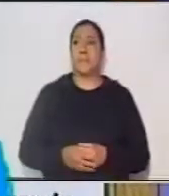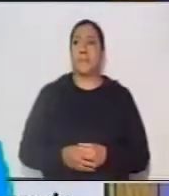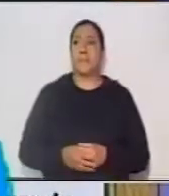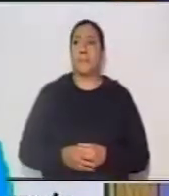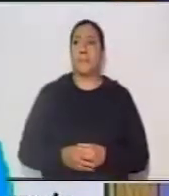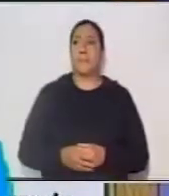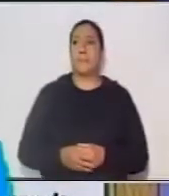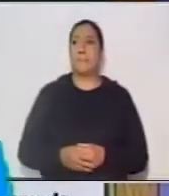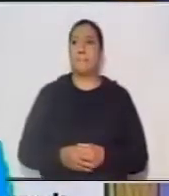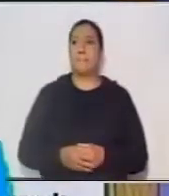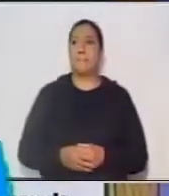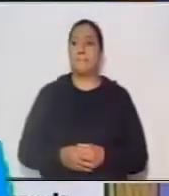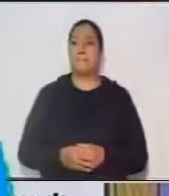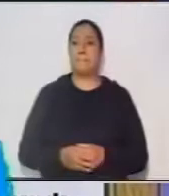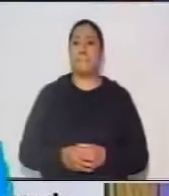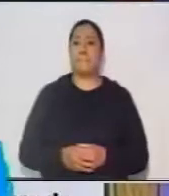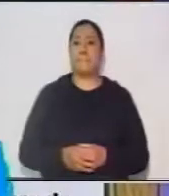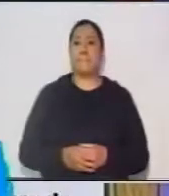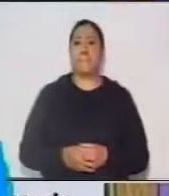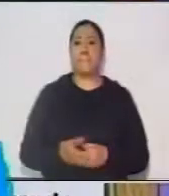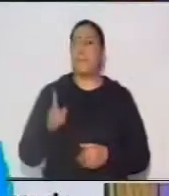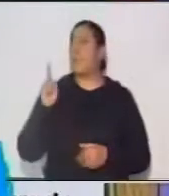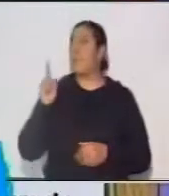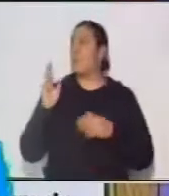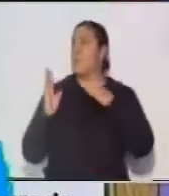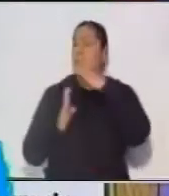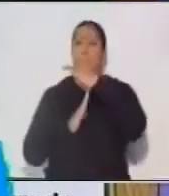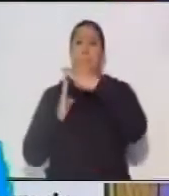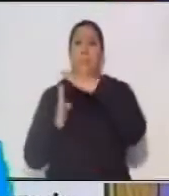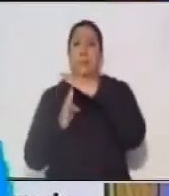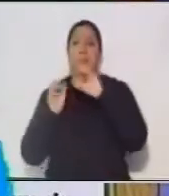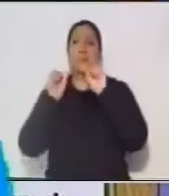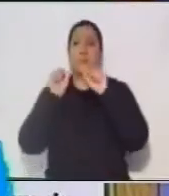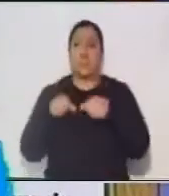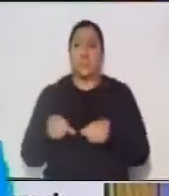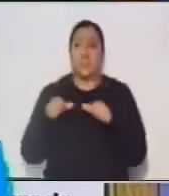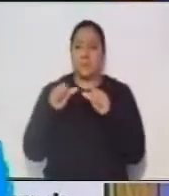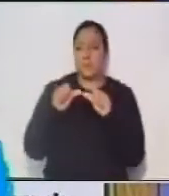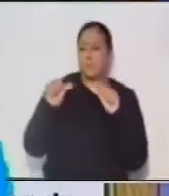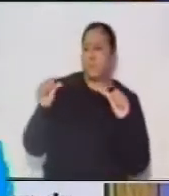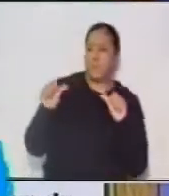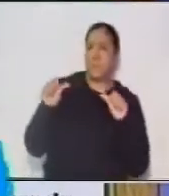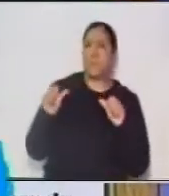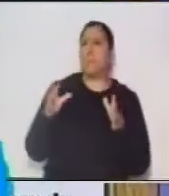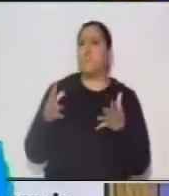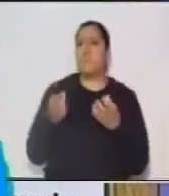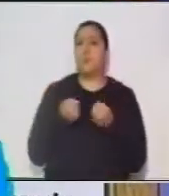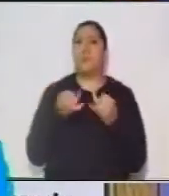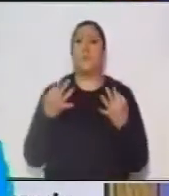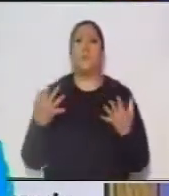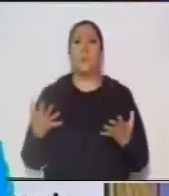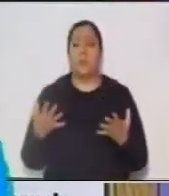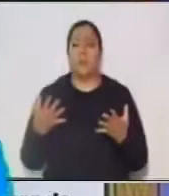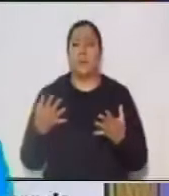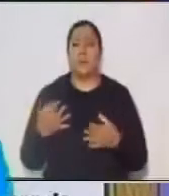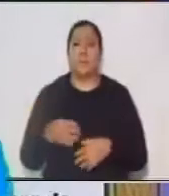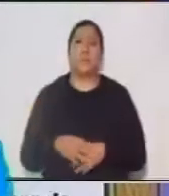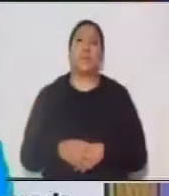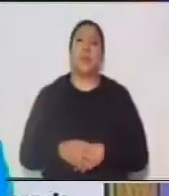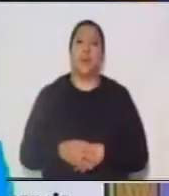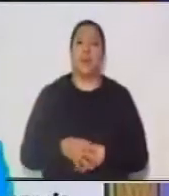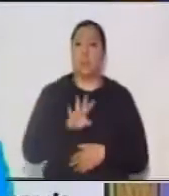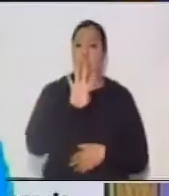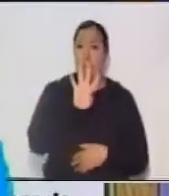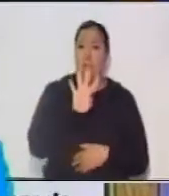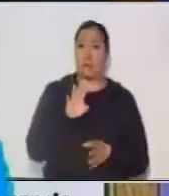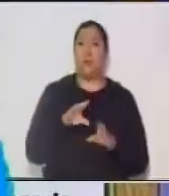la podemos también medir. La base tiene acá 4, entonces voy a decir que su